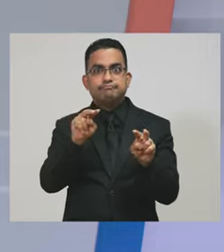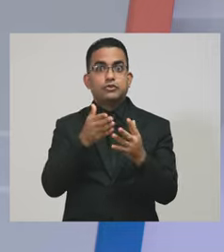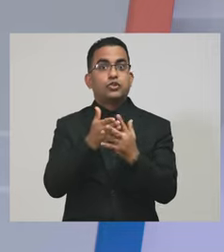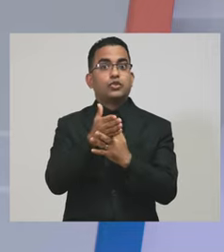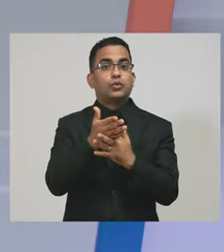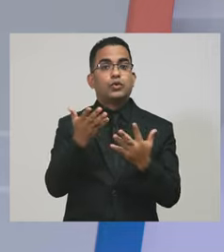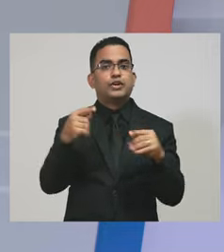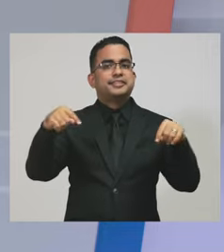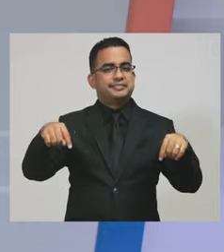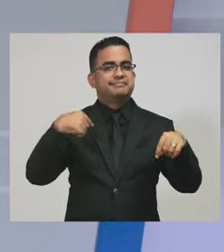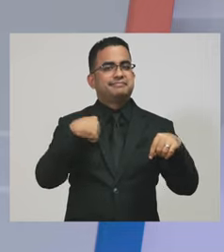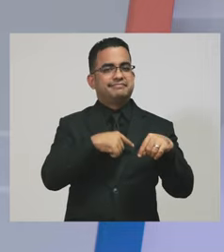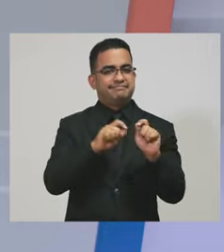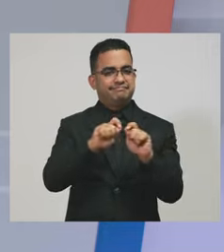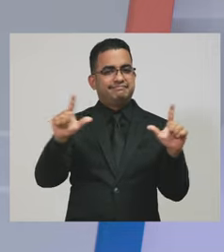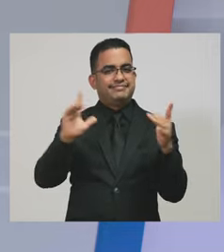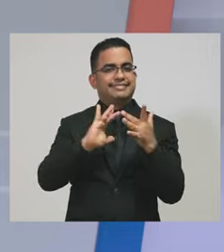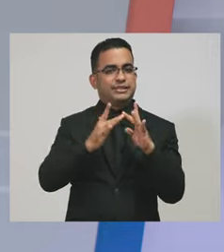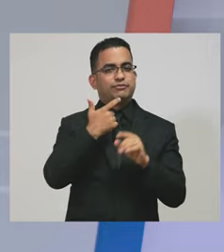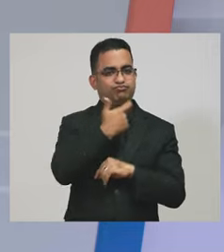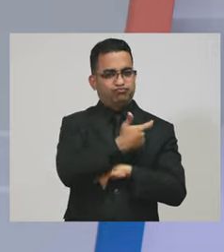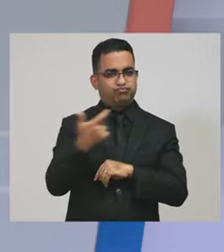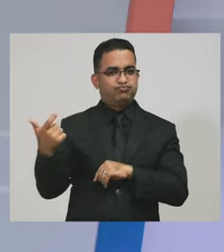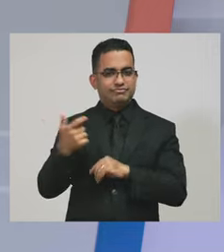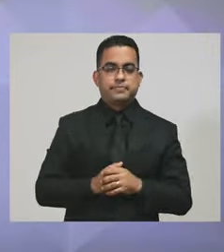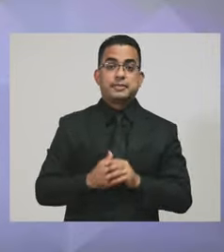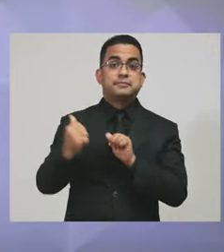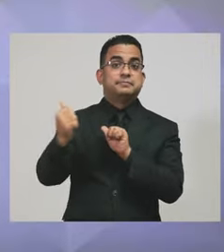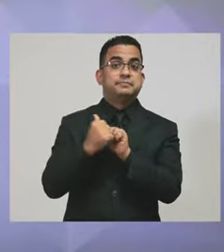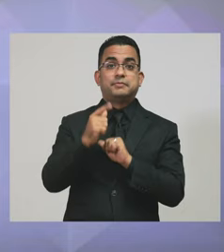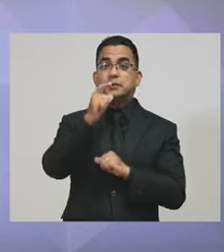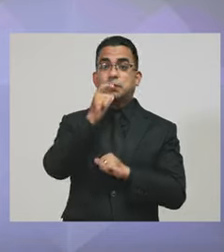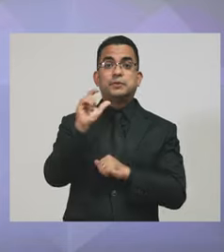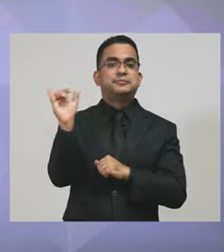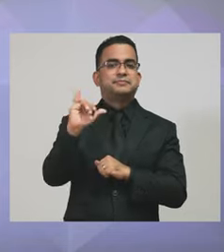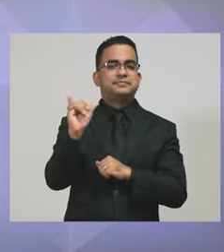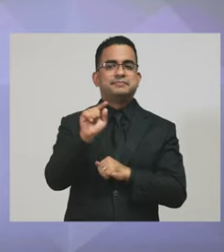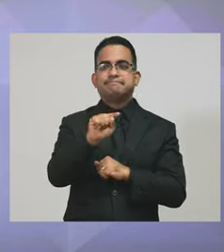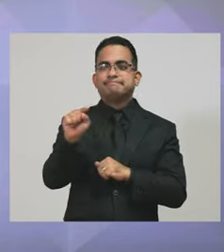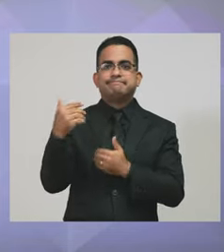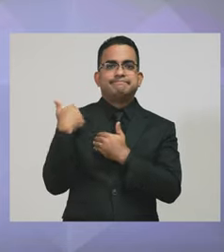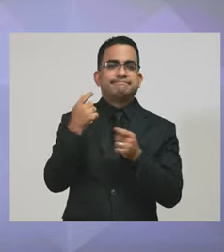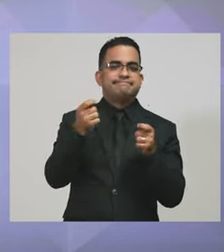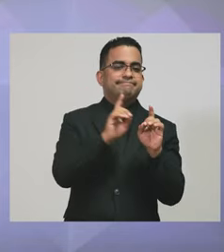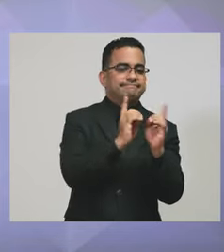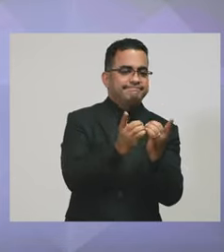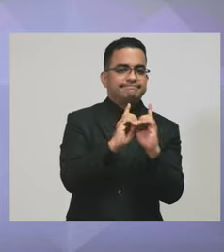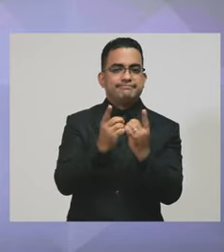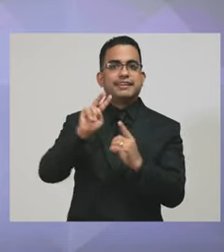sintonía a través de nuestra plataforma virtual nos acompañan también los decanos